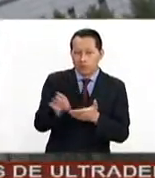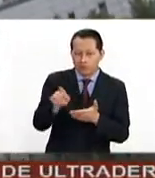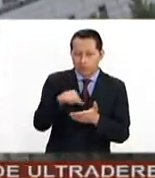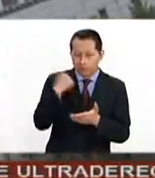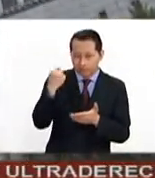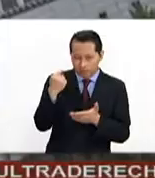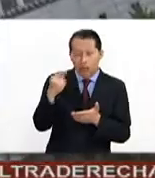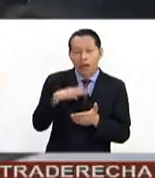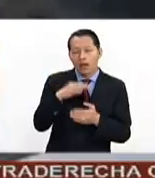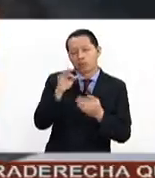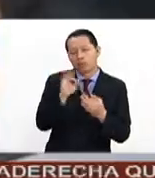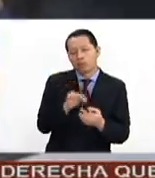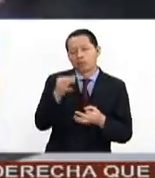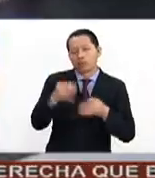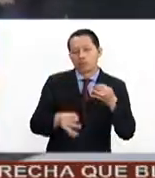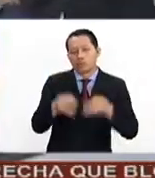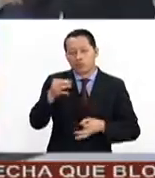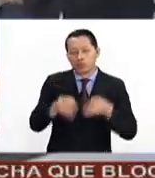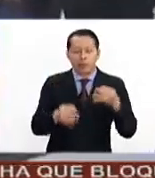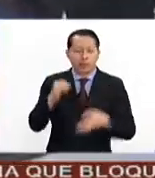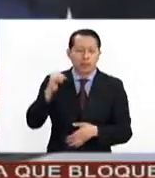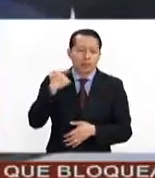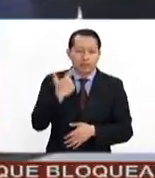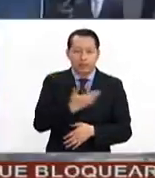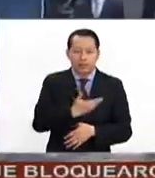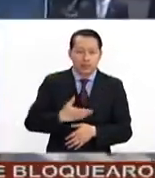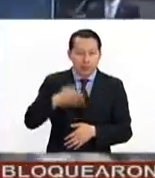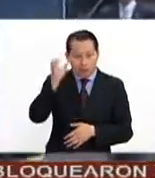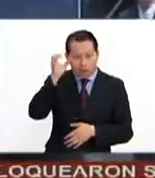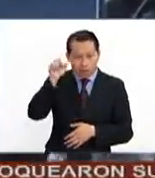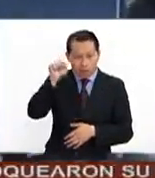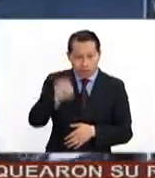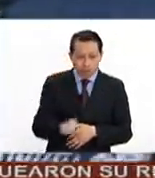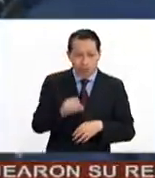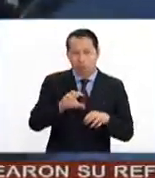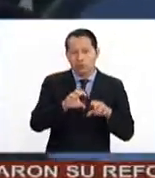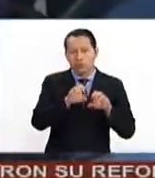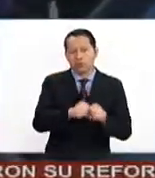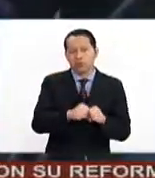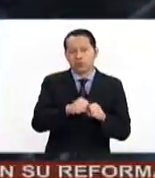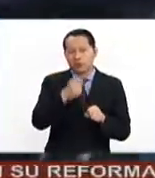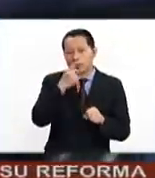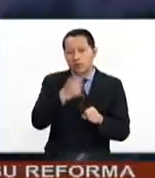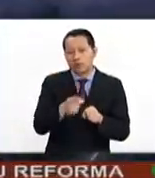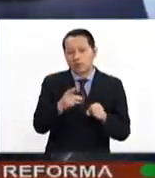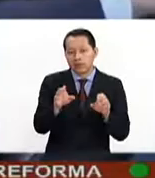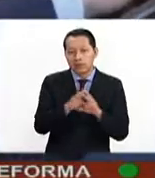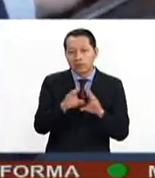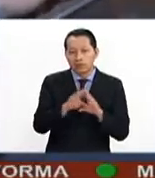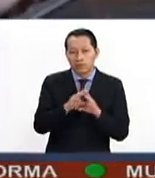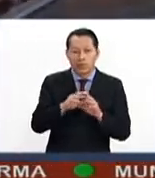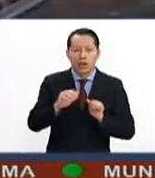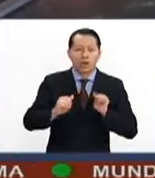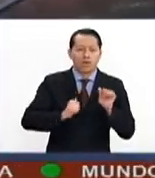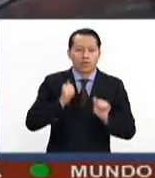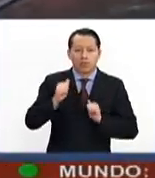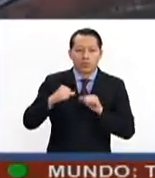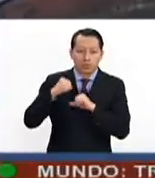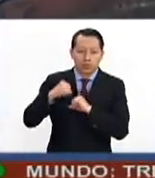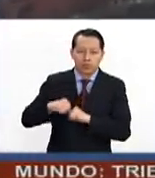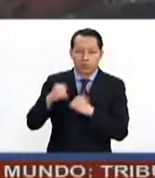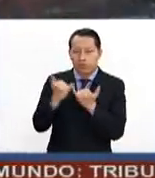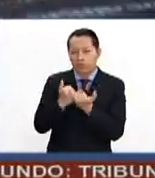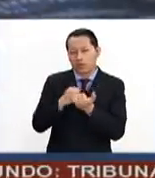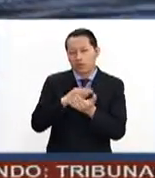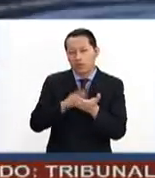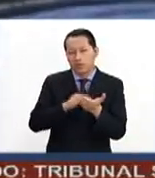Después de comparecer ante un tribunal, la expresidenta de Corea del Sur fue detenida, acusada por abuso de autoridad y filtración